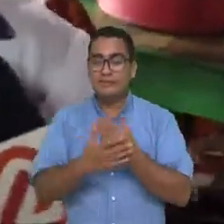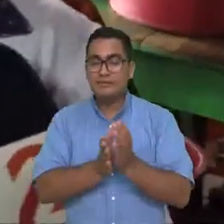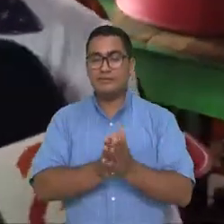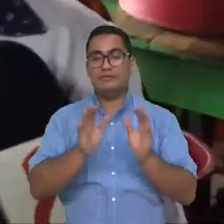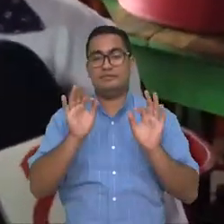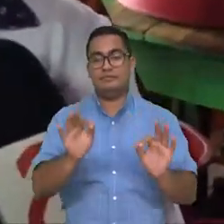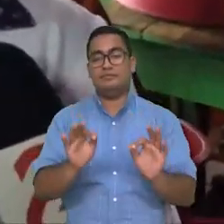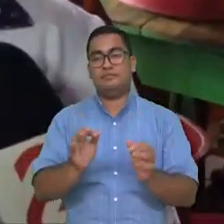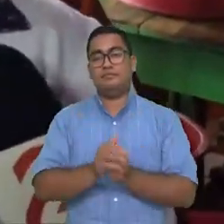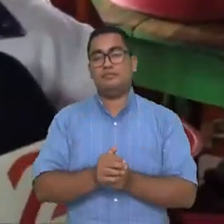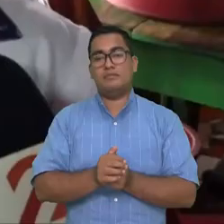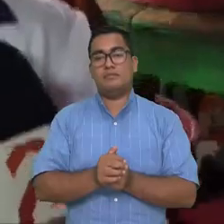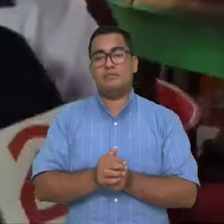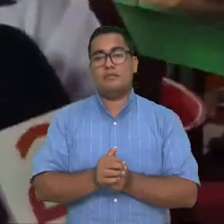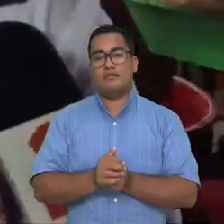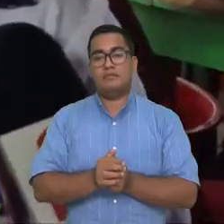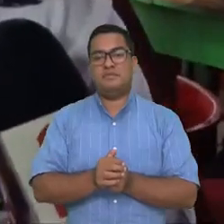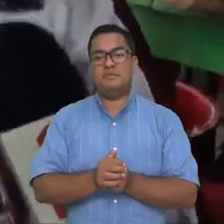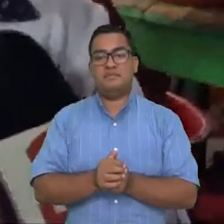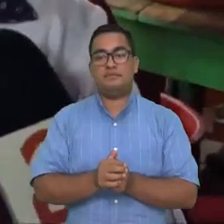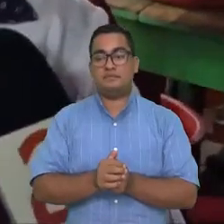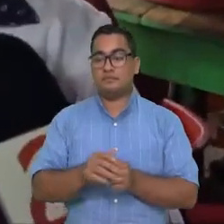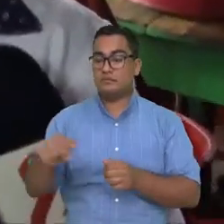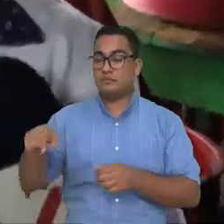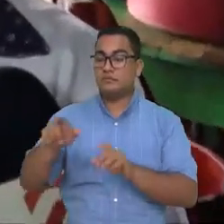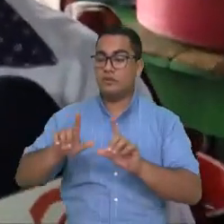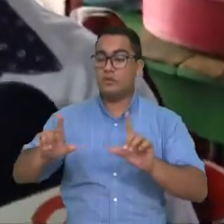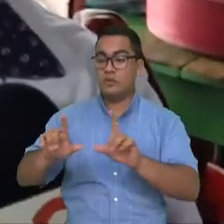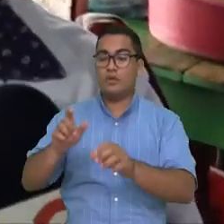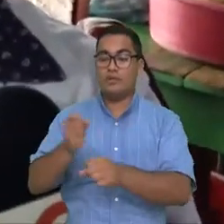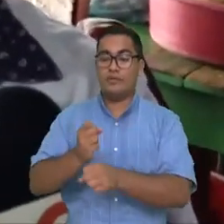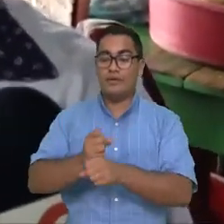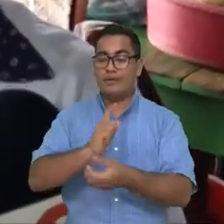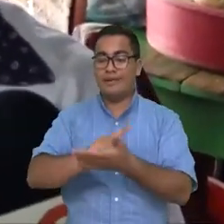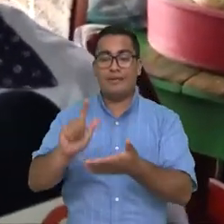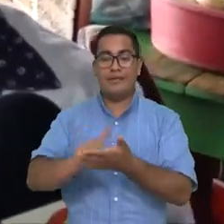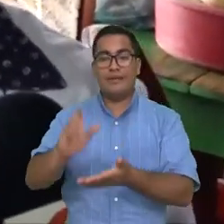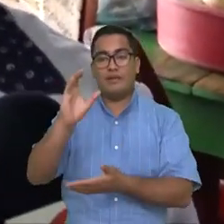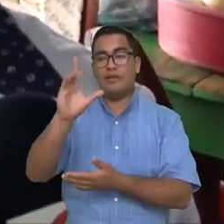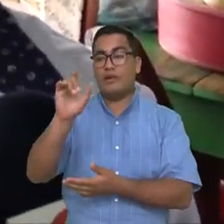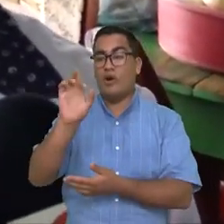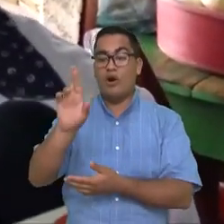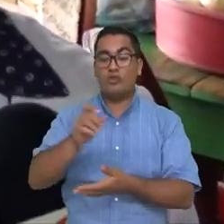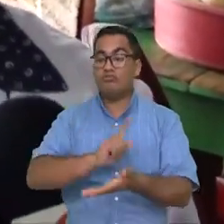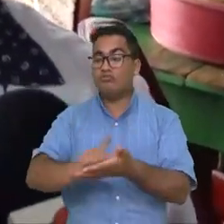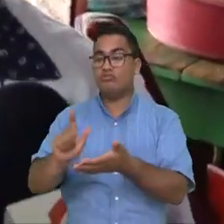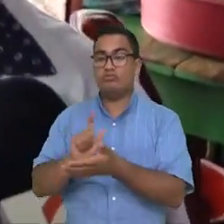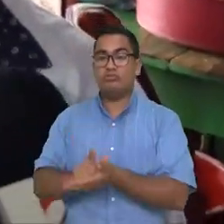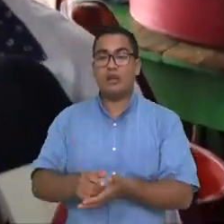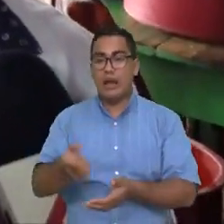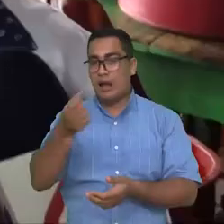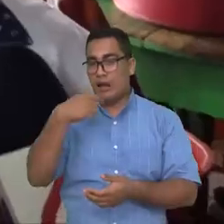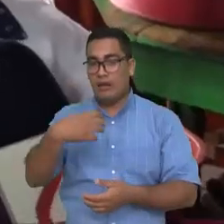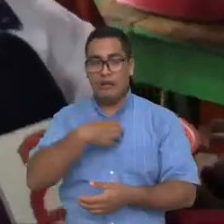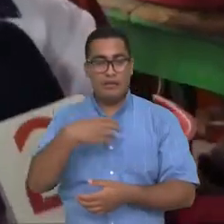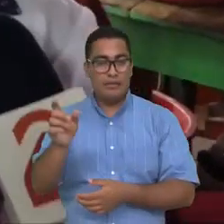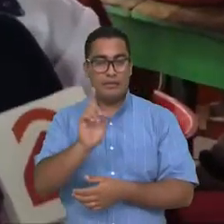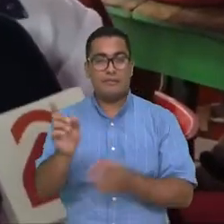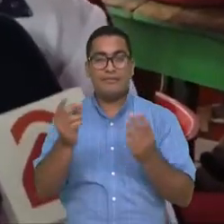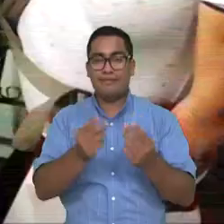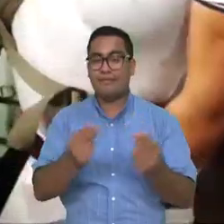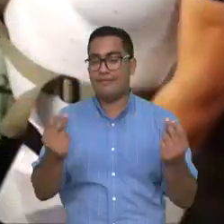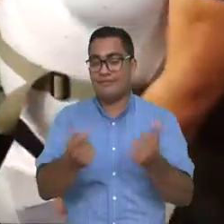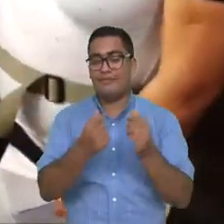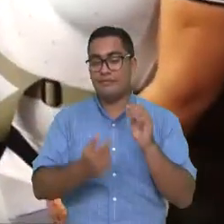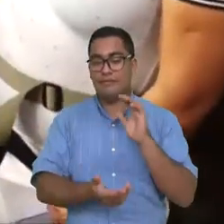frecuente, limpieza del área donde están trabajando con cloro. También es importante no automedicarse y acudir